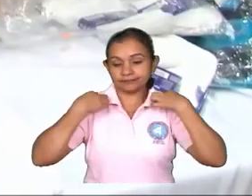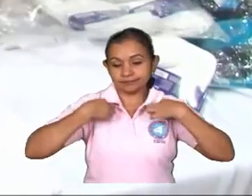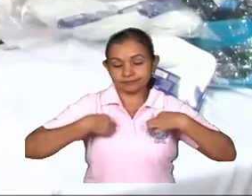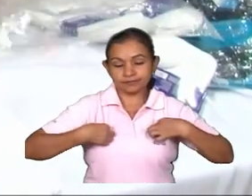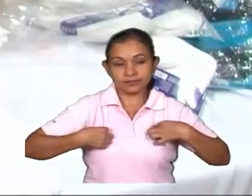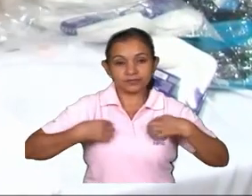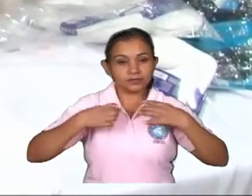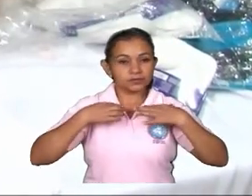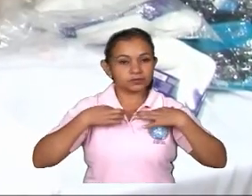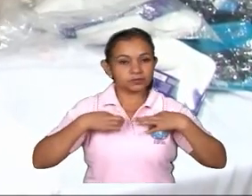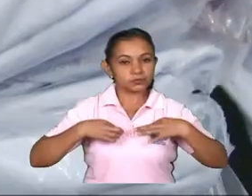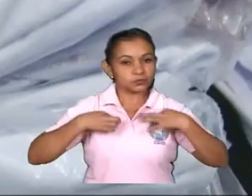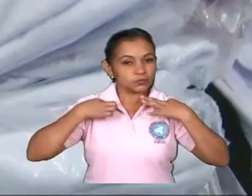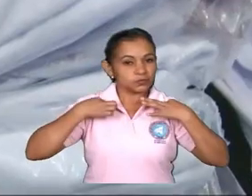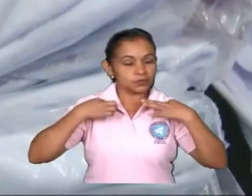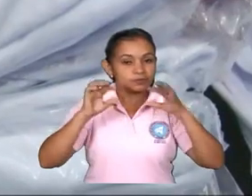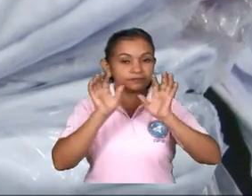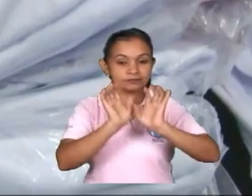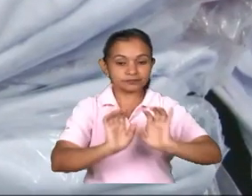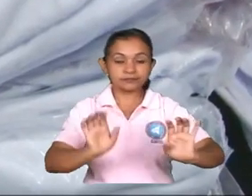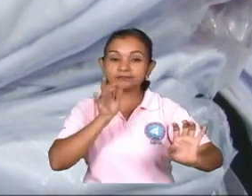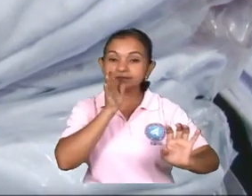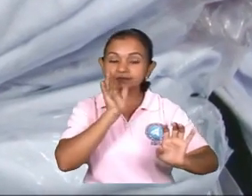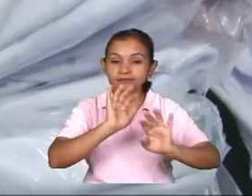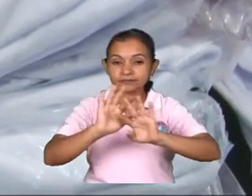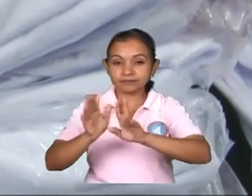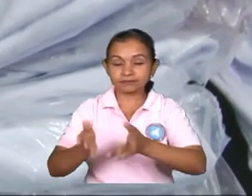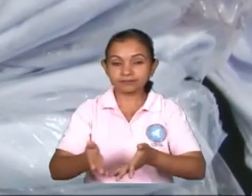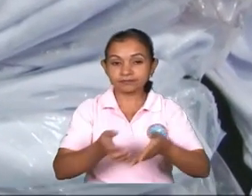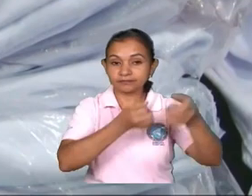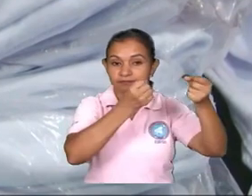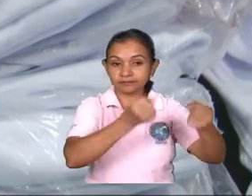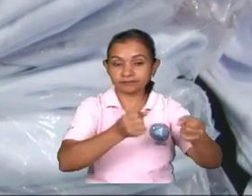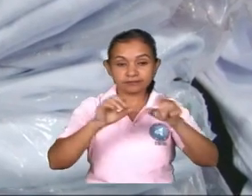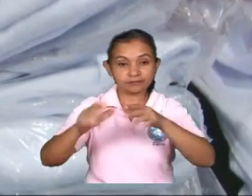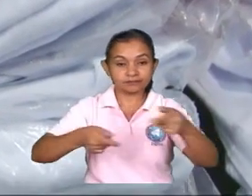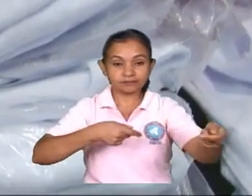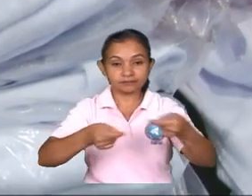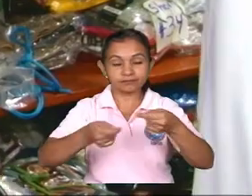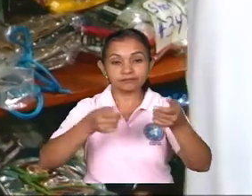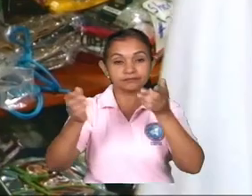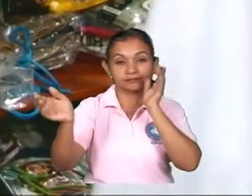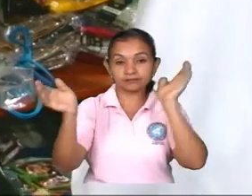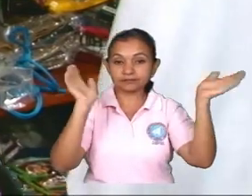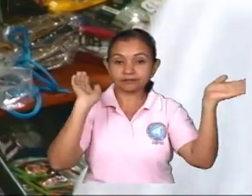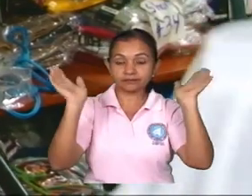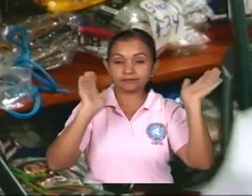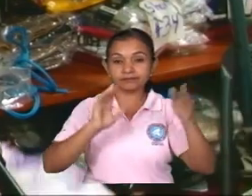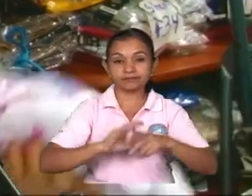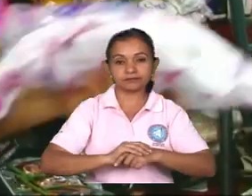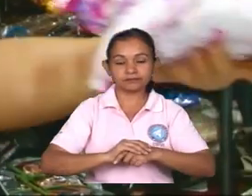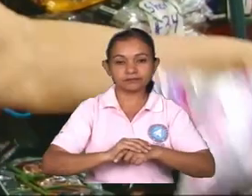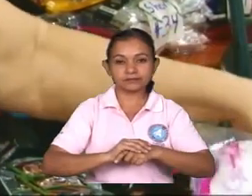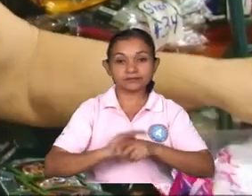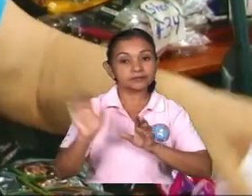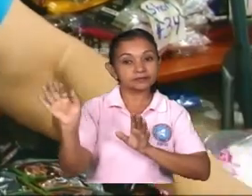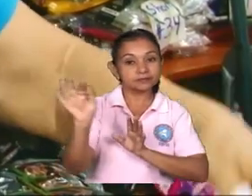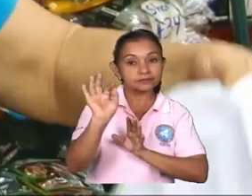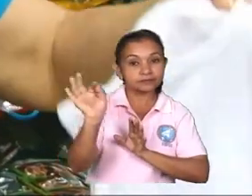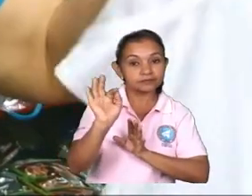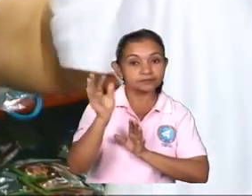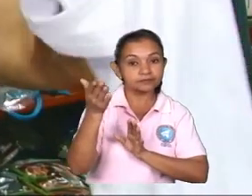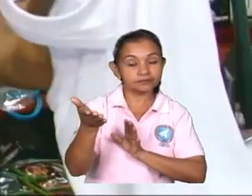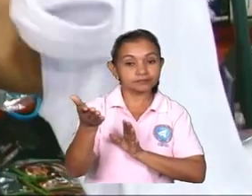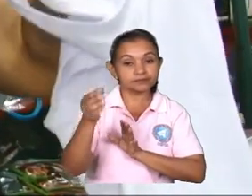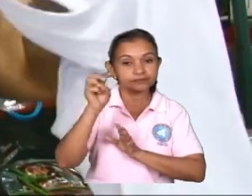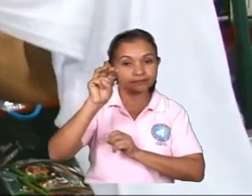niñas, los cuales también ofertan a diferentes precios las y los comerciantes de los mercados. Según el tamaño, amor. Digamos, esta es